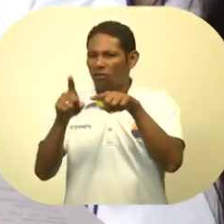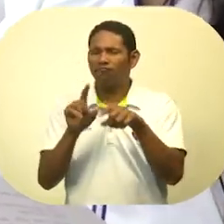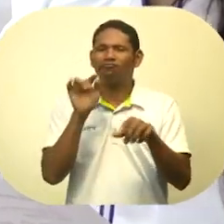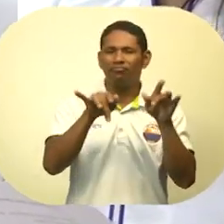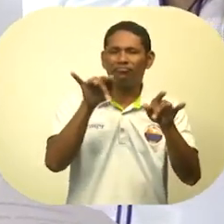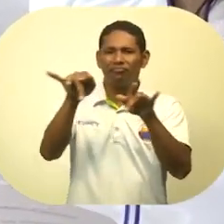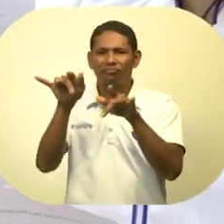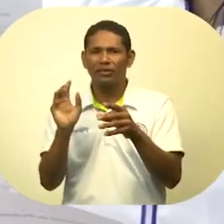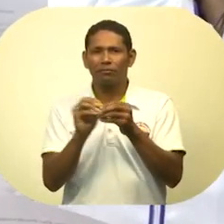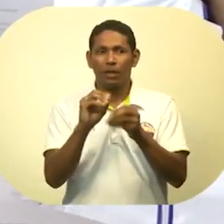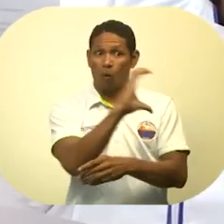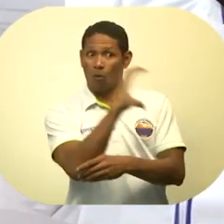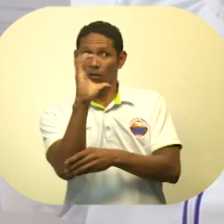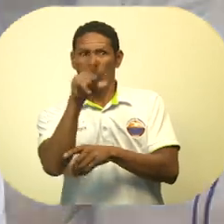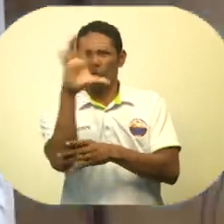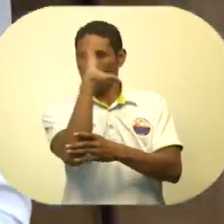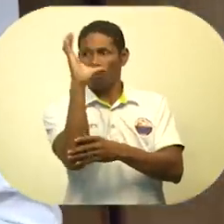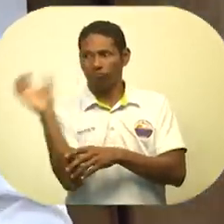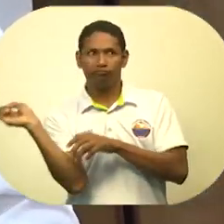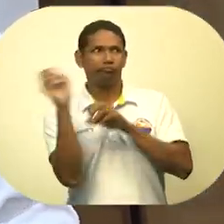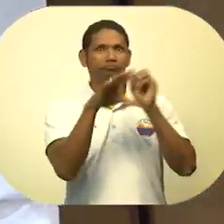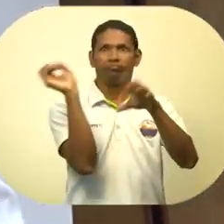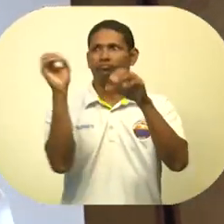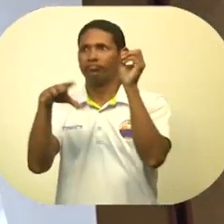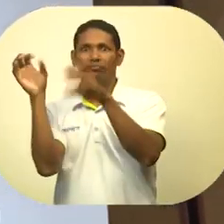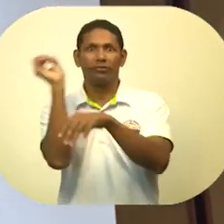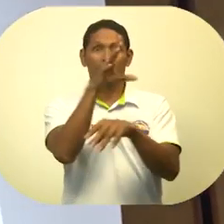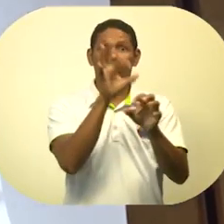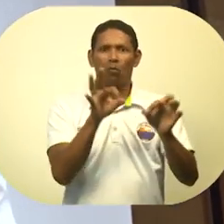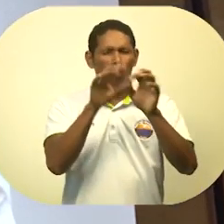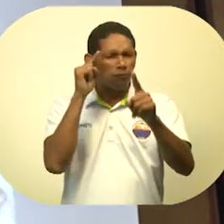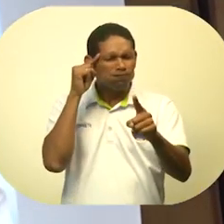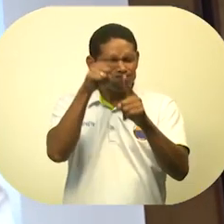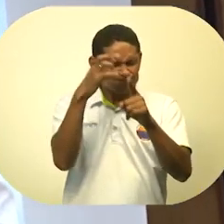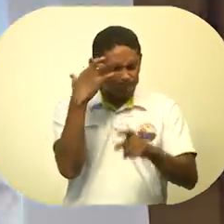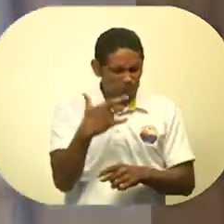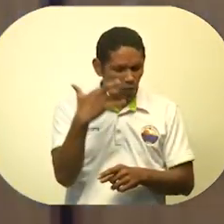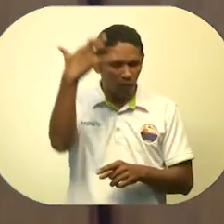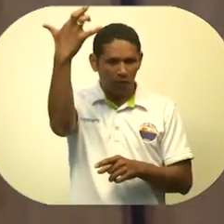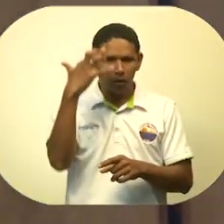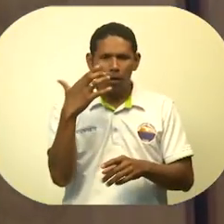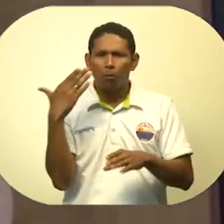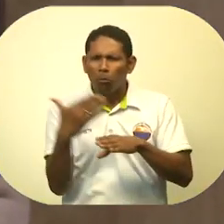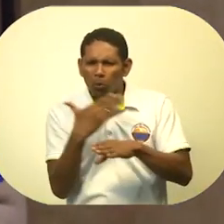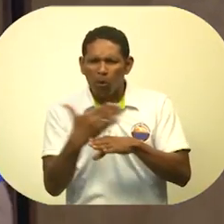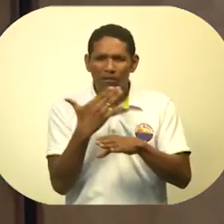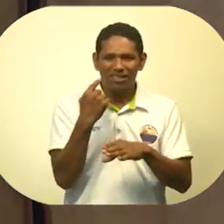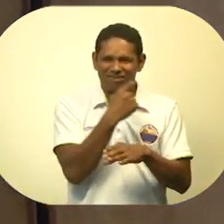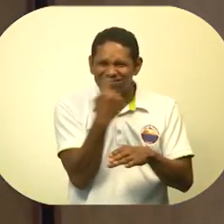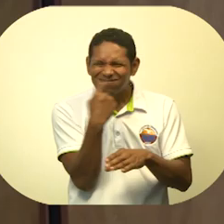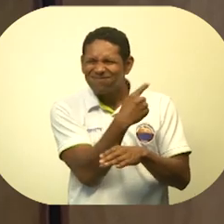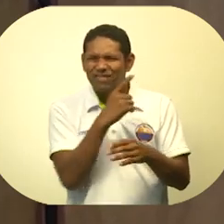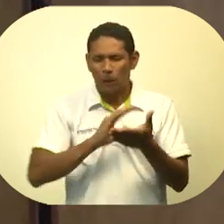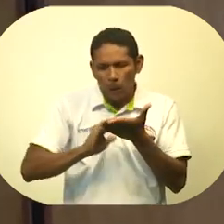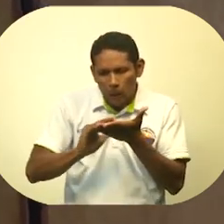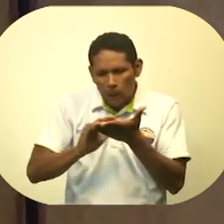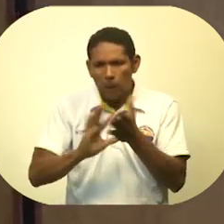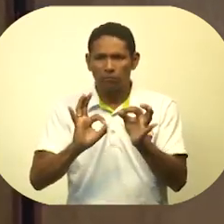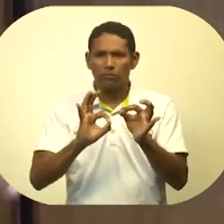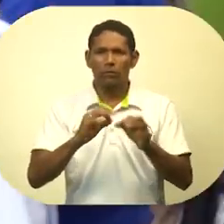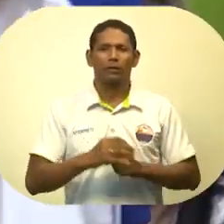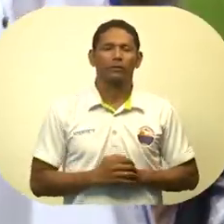instituciones hospitalarias del Magdalena, la región Caribe y Colombia, con el propósito de ser profesionales capaces de solucionar los diferentes